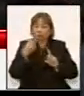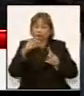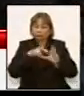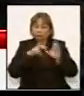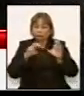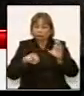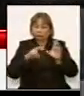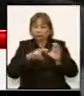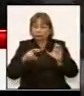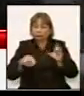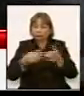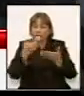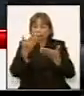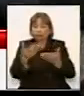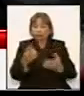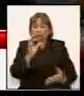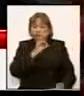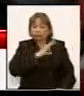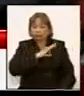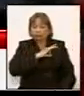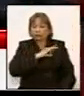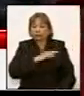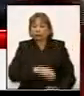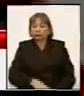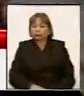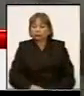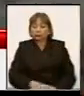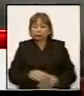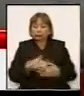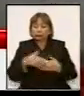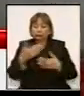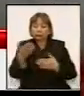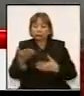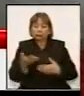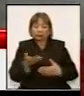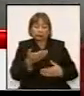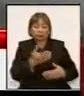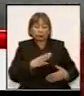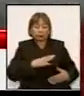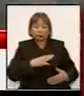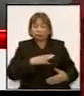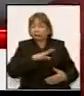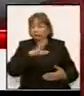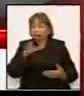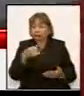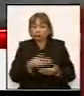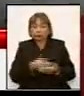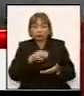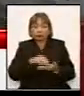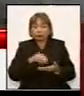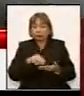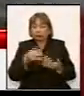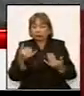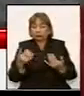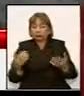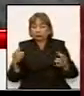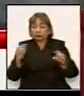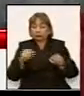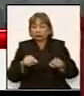bajemos para la entrega del reconocimiento. Y de aquí la invitación cordial a toda la población que hoy nos acompaña.